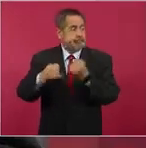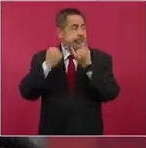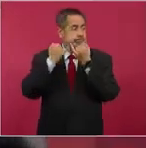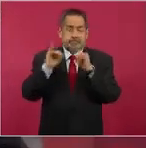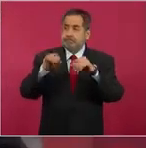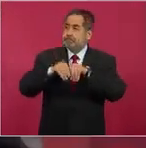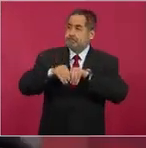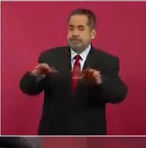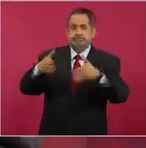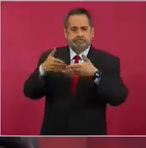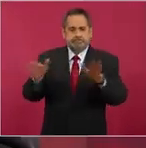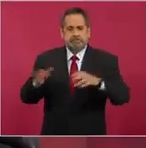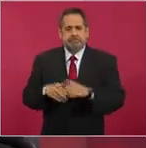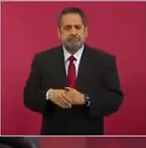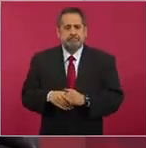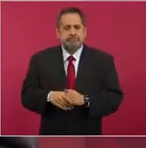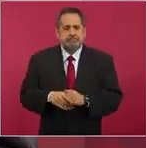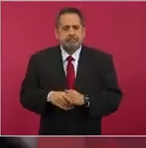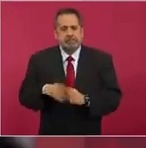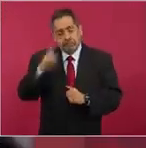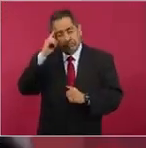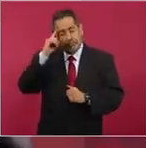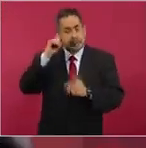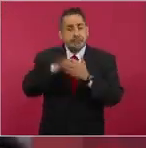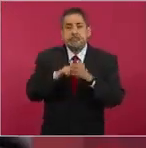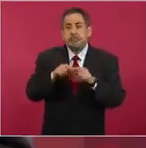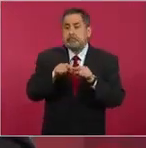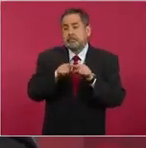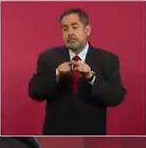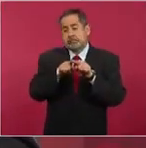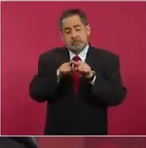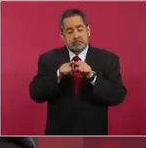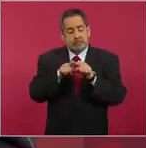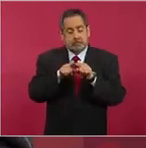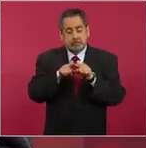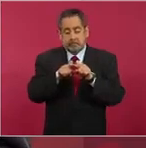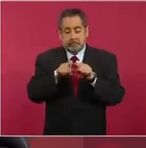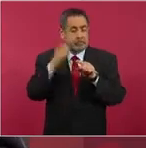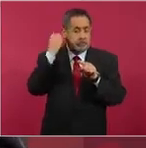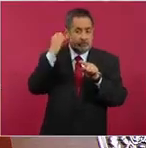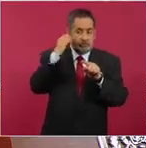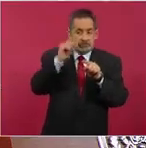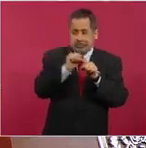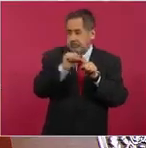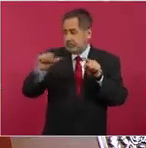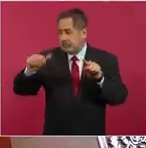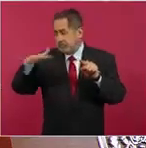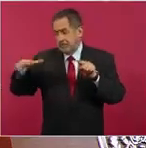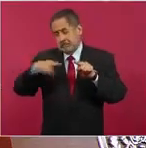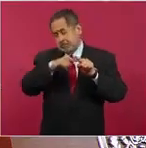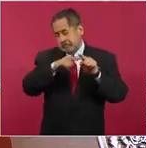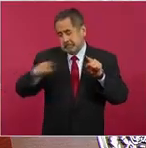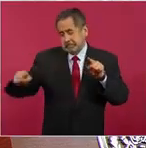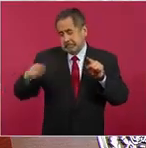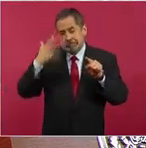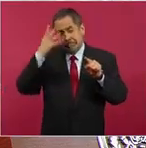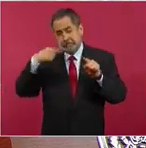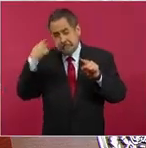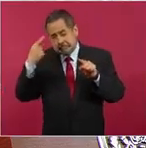para en vez de hacer 5 o 6 horas de Oaxaca a la costa, se van a hacer